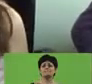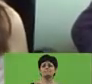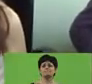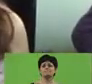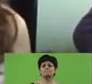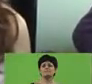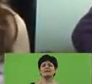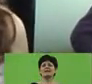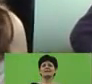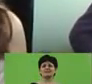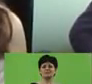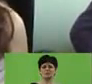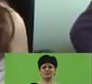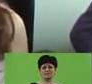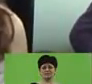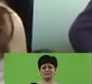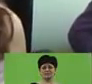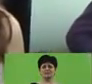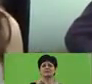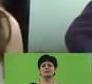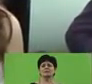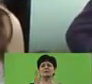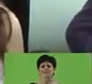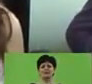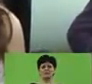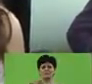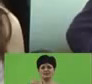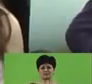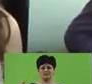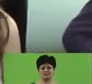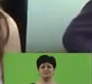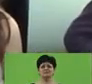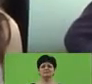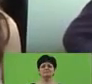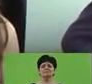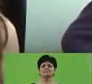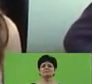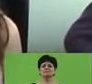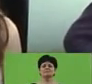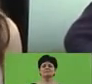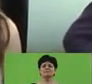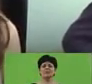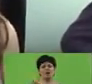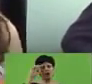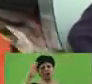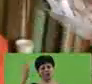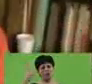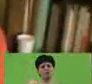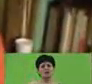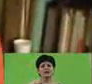en la sexualidad y discapacidades, en la diversidad. Hola,